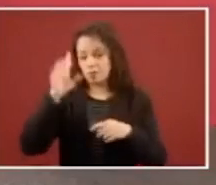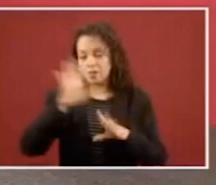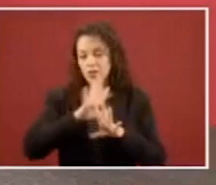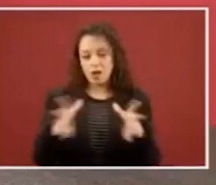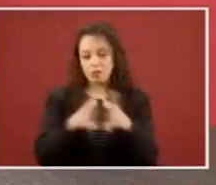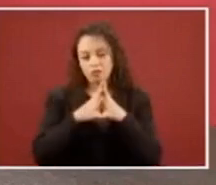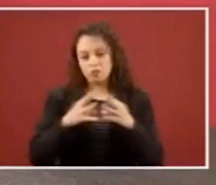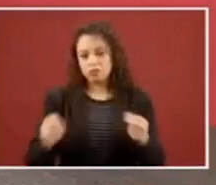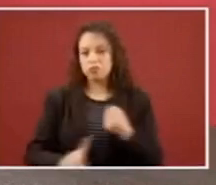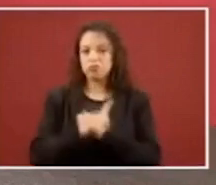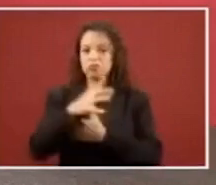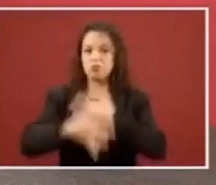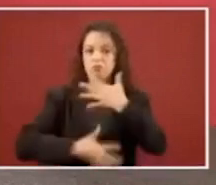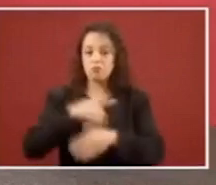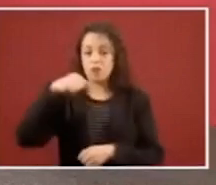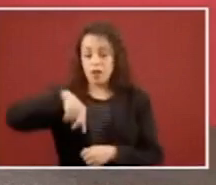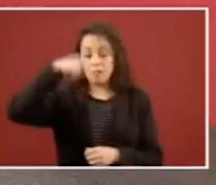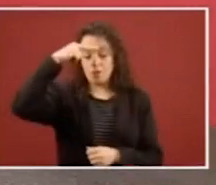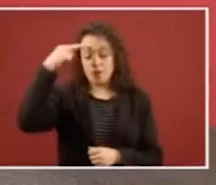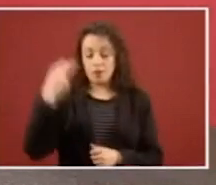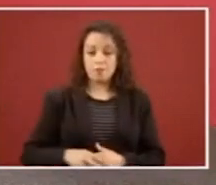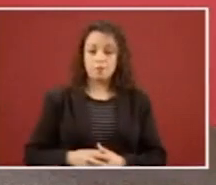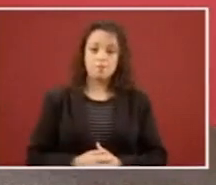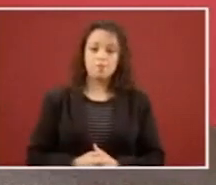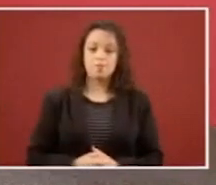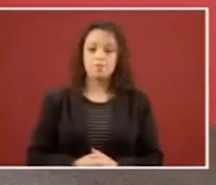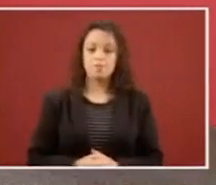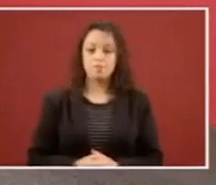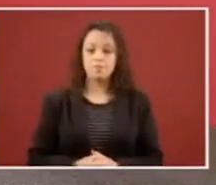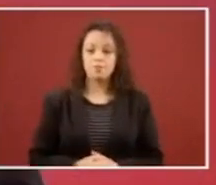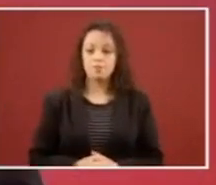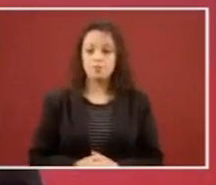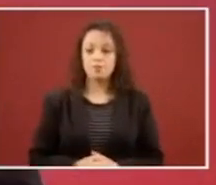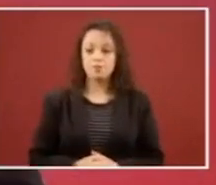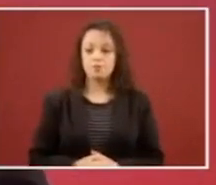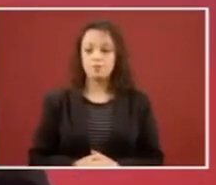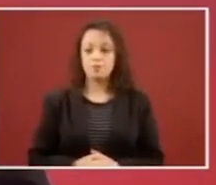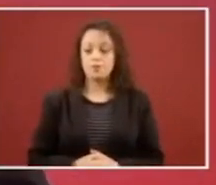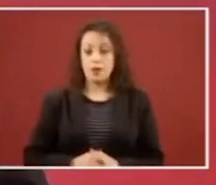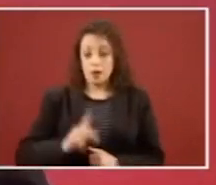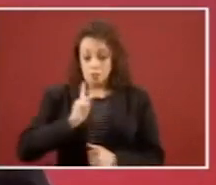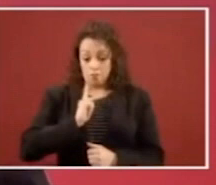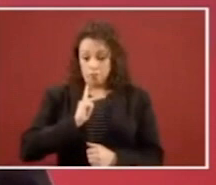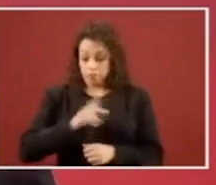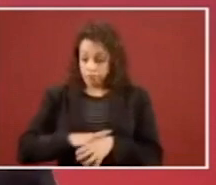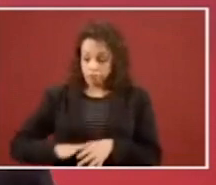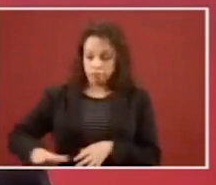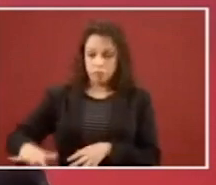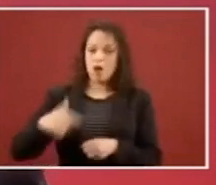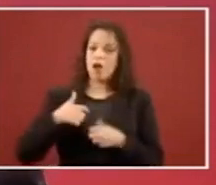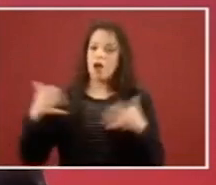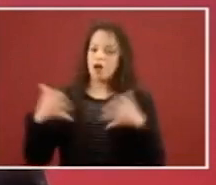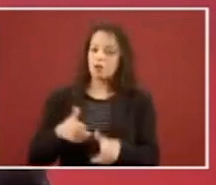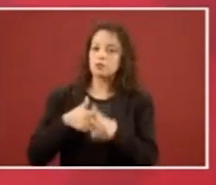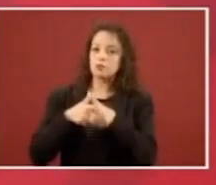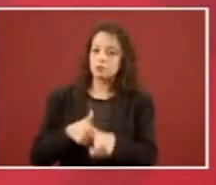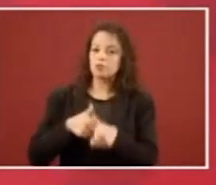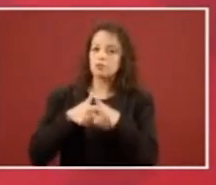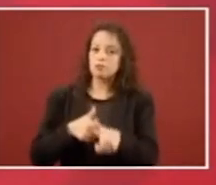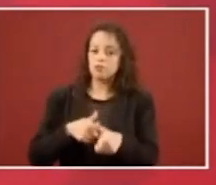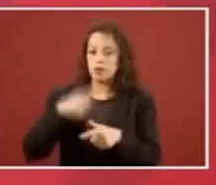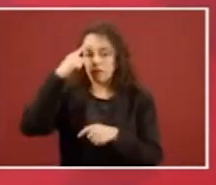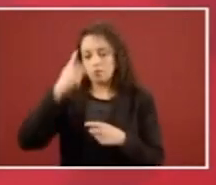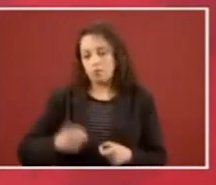en México. Vamos a seguir haciendo lo que nos corresponde. O sea, todo lo que es la impartición